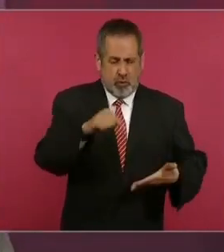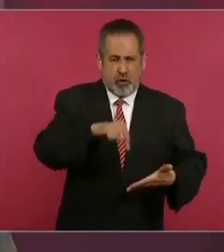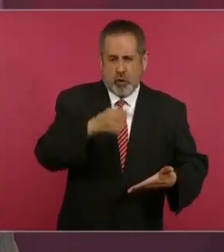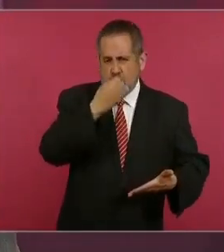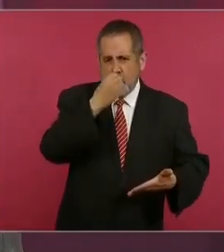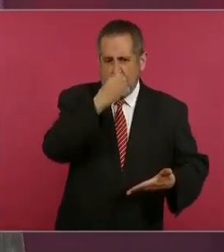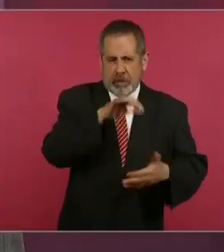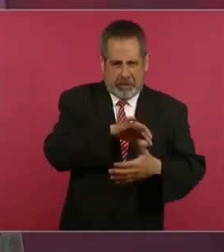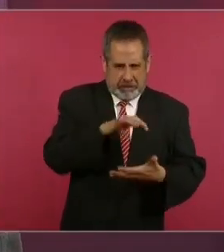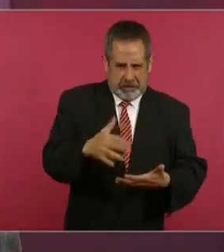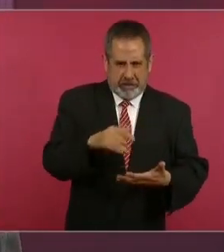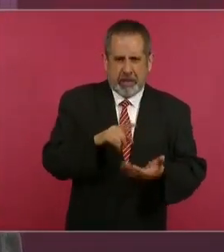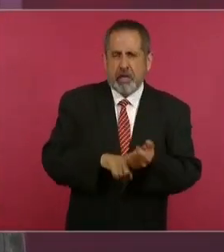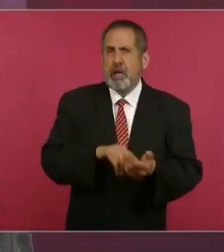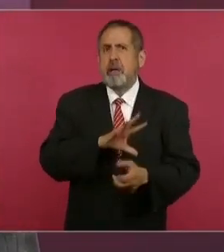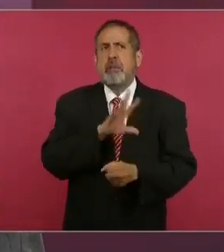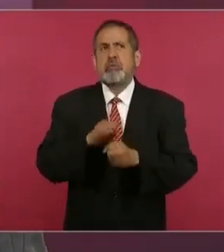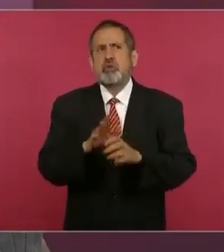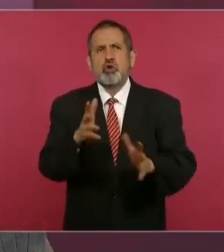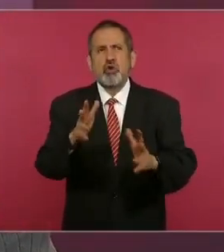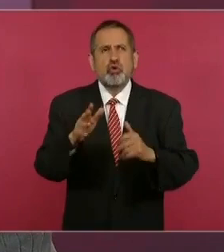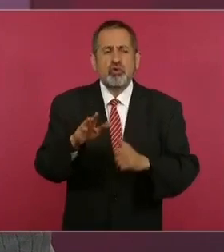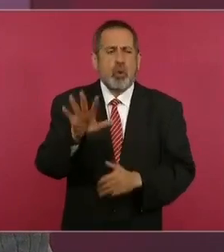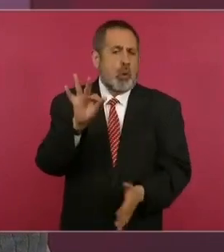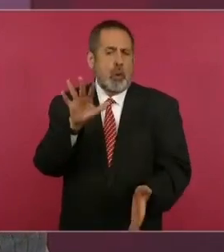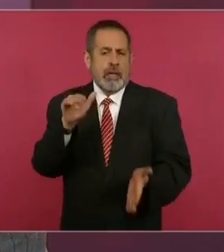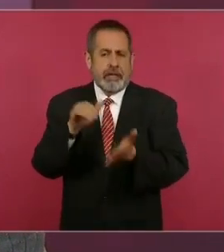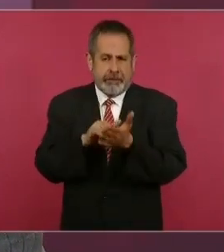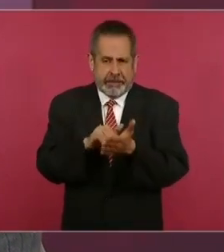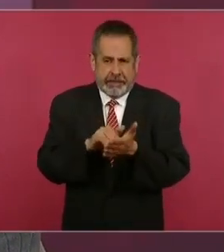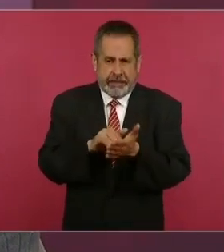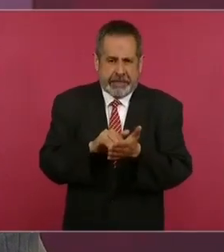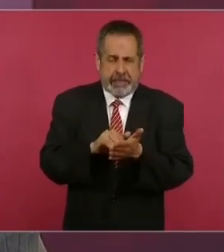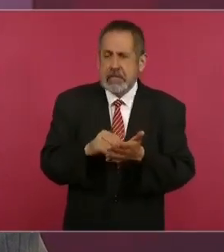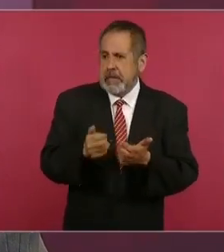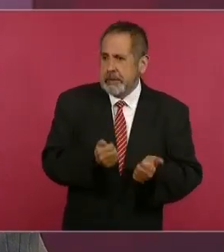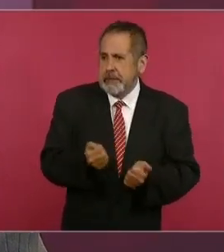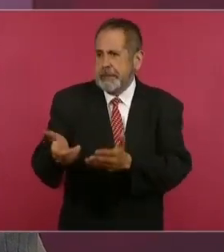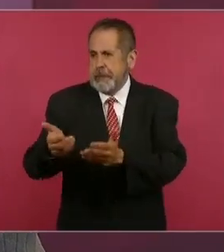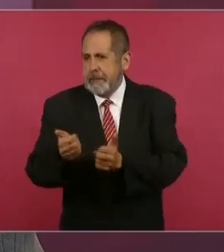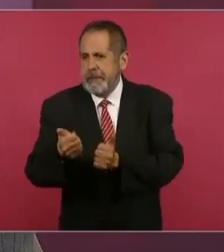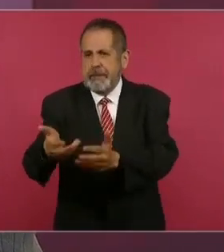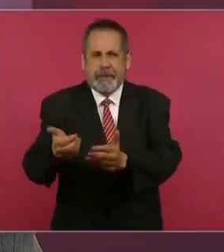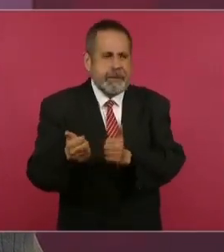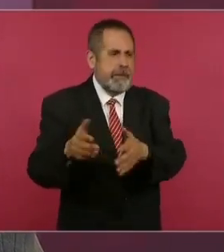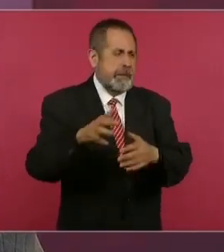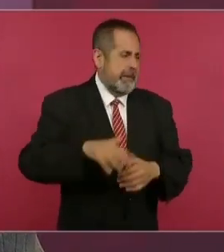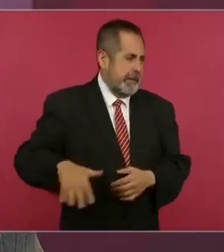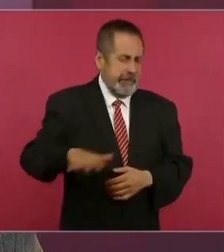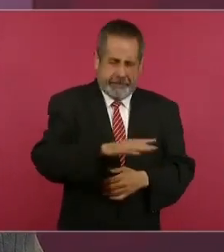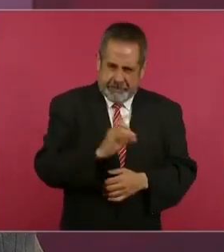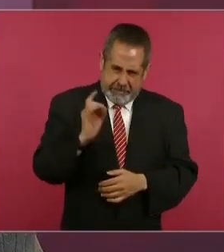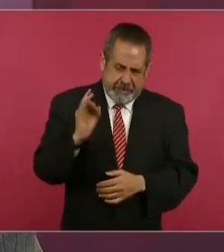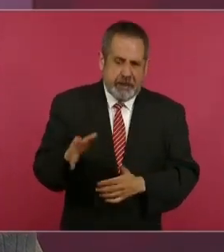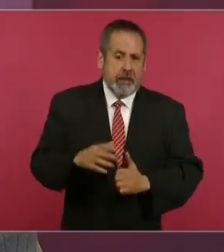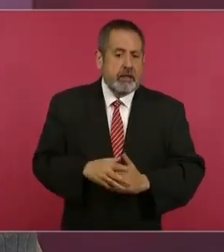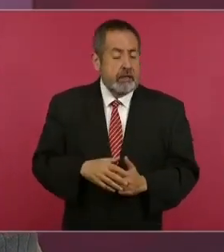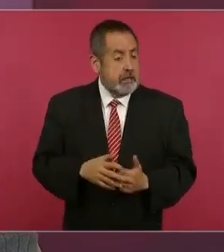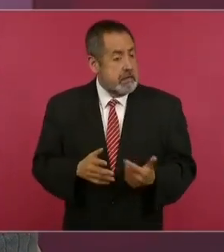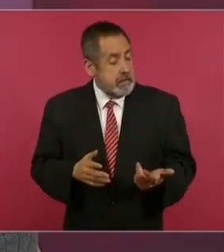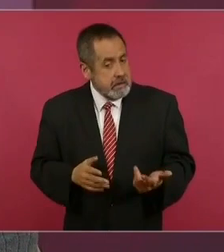de alrededor de 40,000 diarias. Lo mismo, se